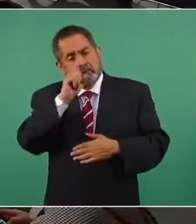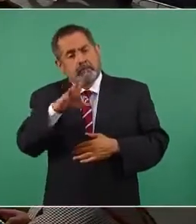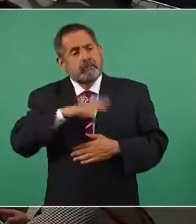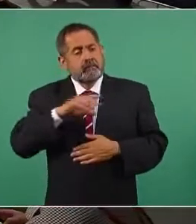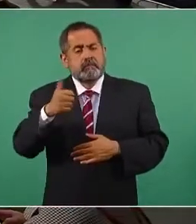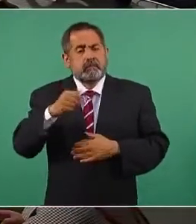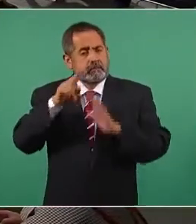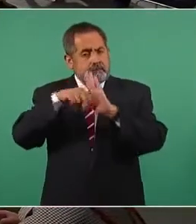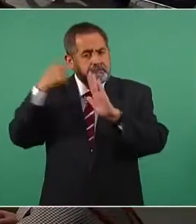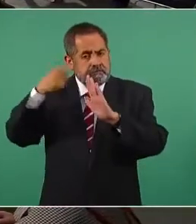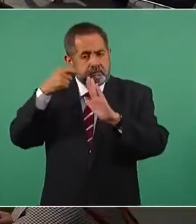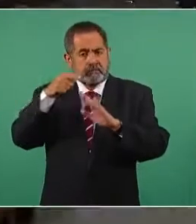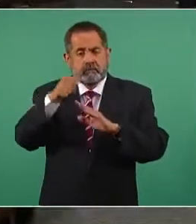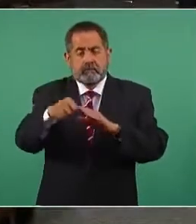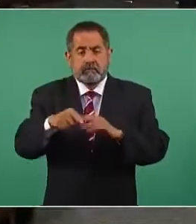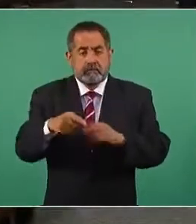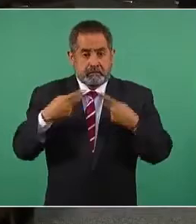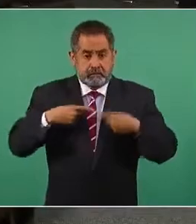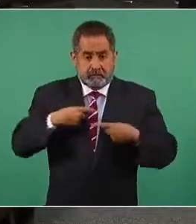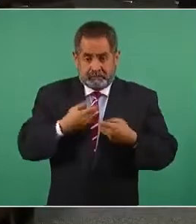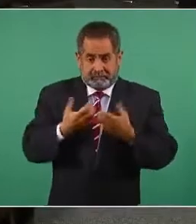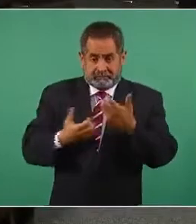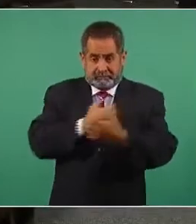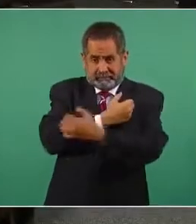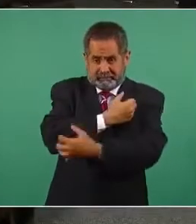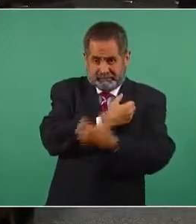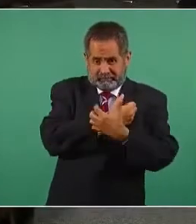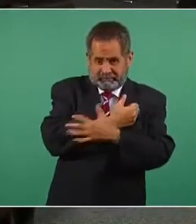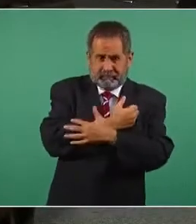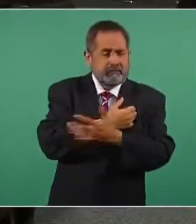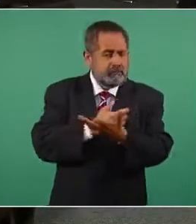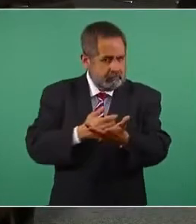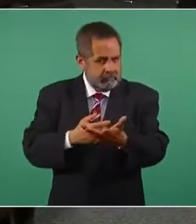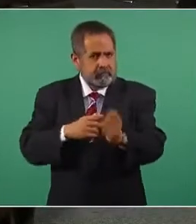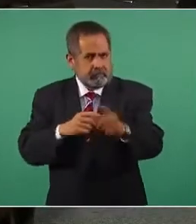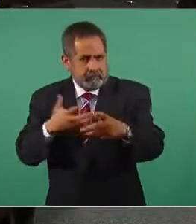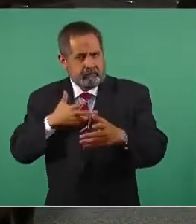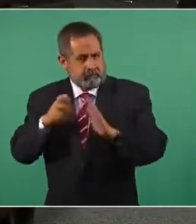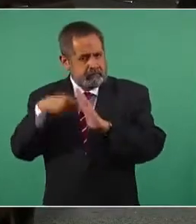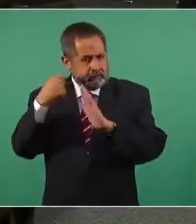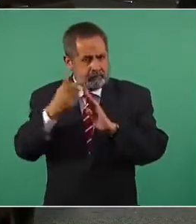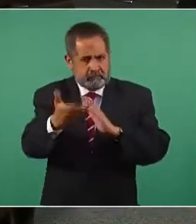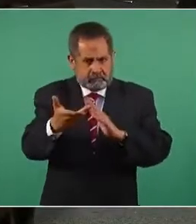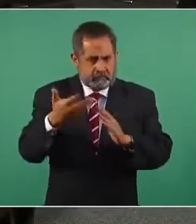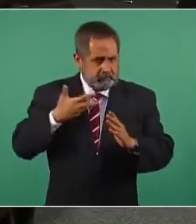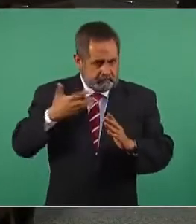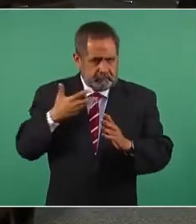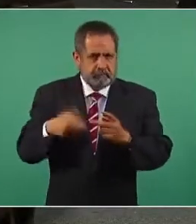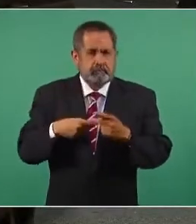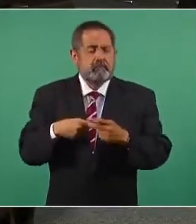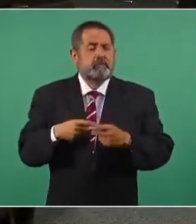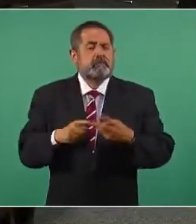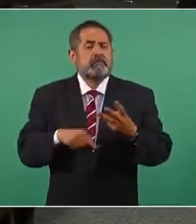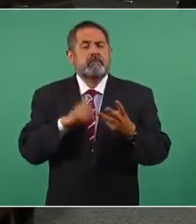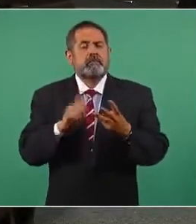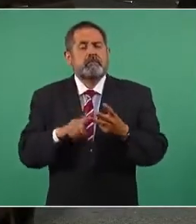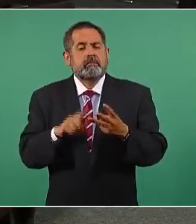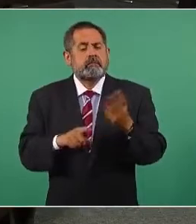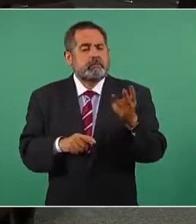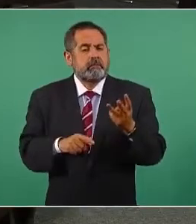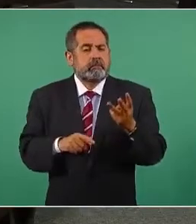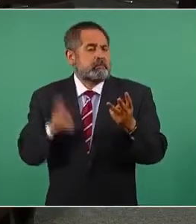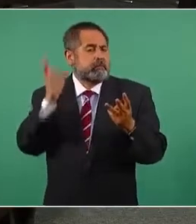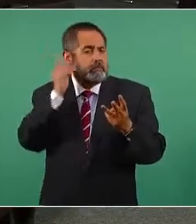del señor quemado. ¿Qué dice usted también, que no lo atendió? También tengo el video y también tengo el video y